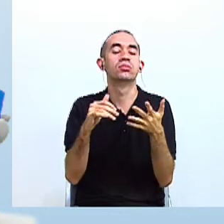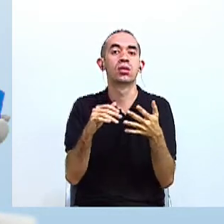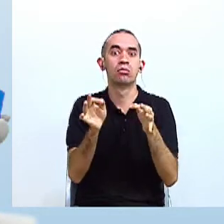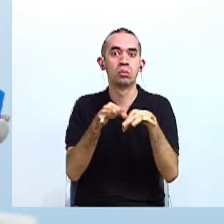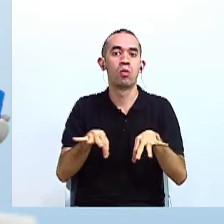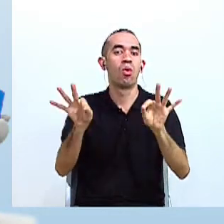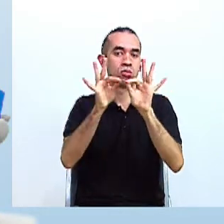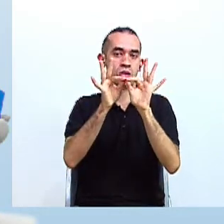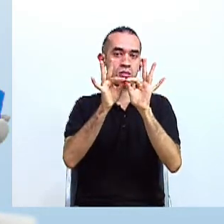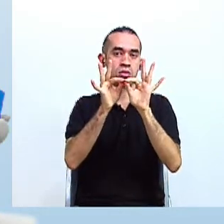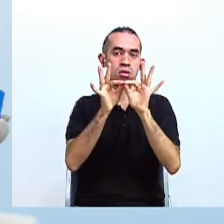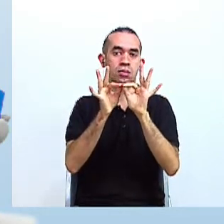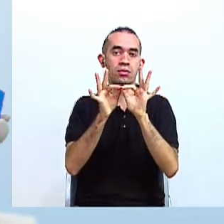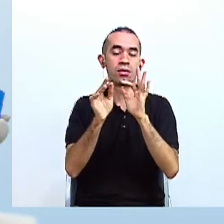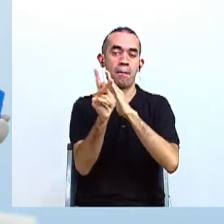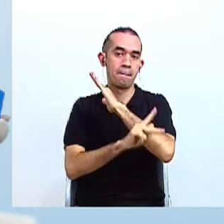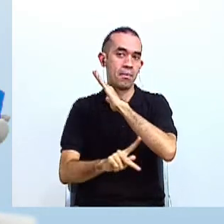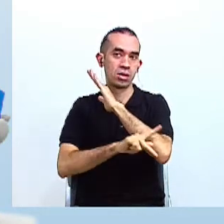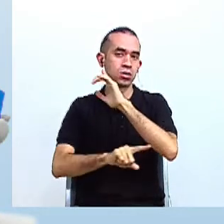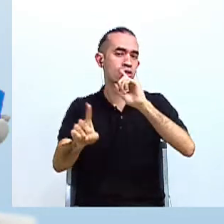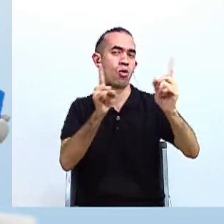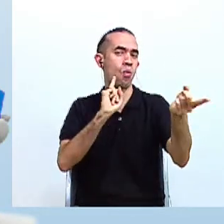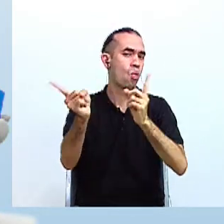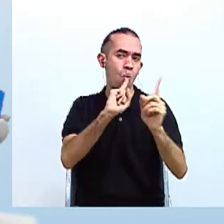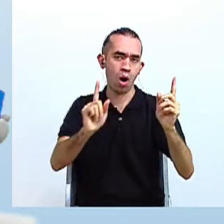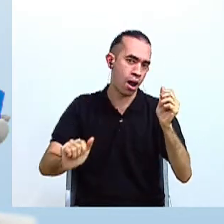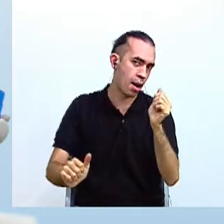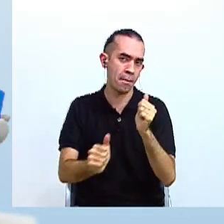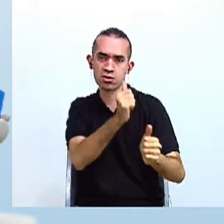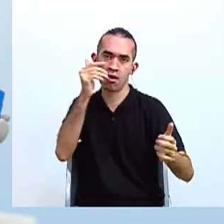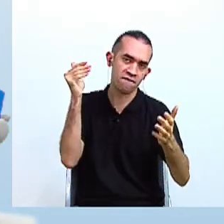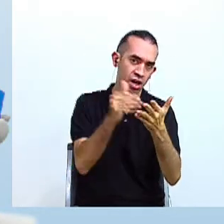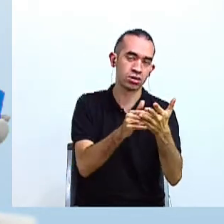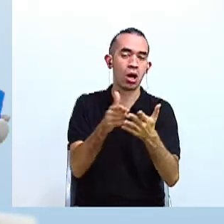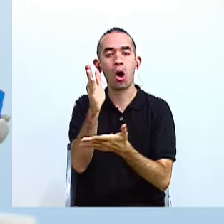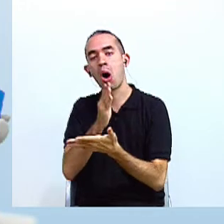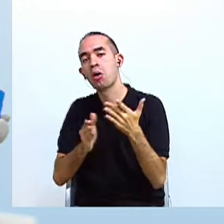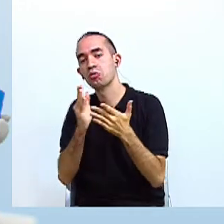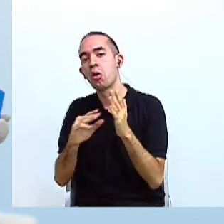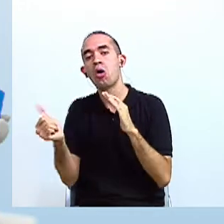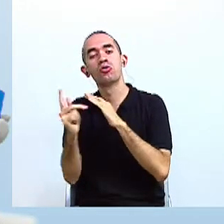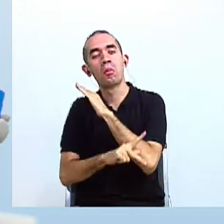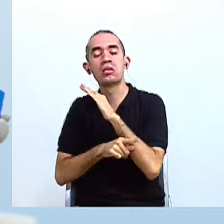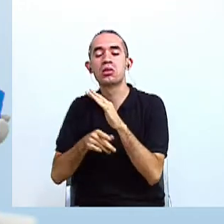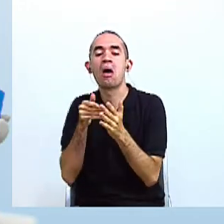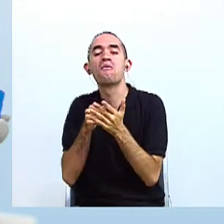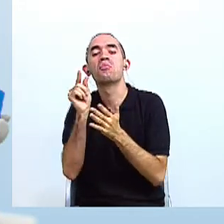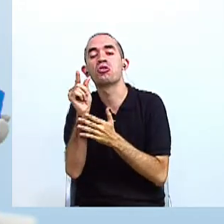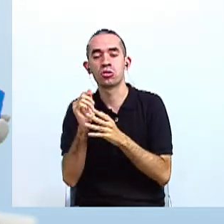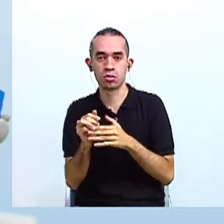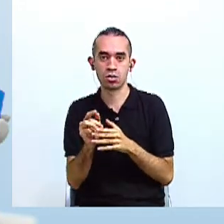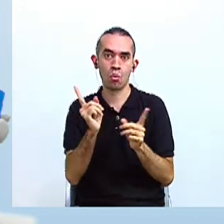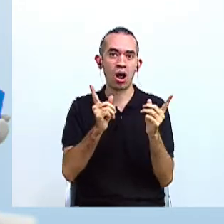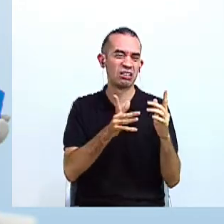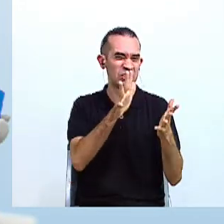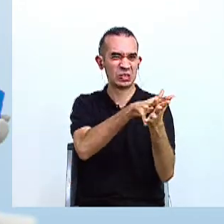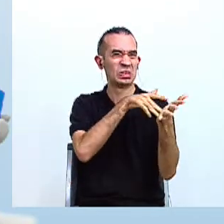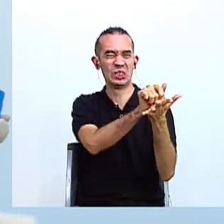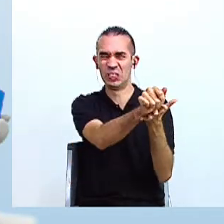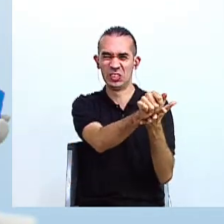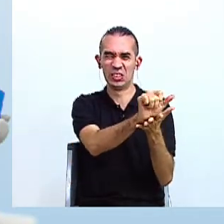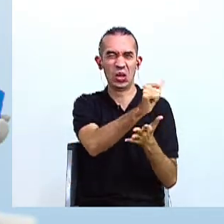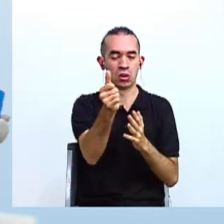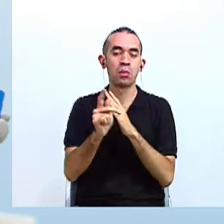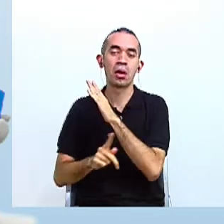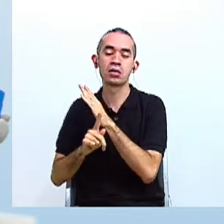considerar en cuáles países la afectación es mayor, en cuáles es menor. ¿Cuáles países provocan más daños al medio ambiente